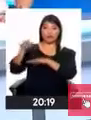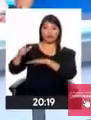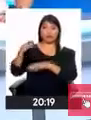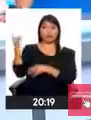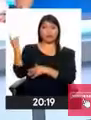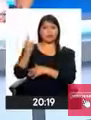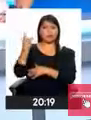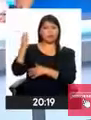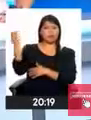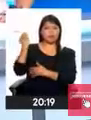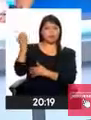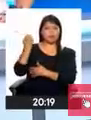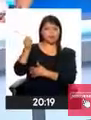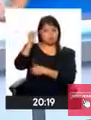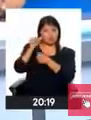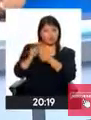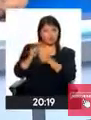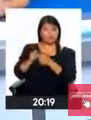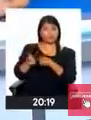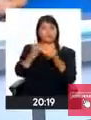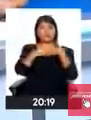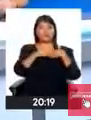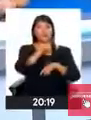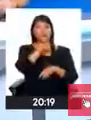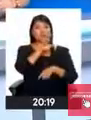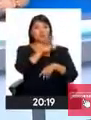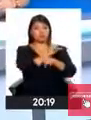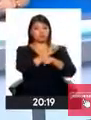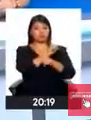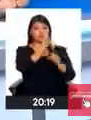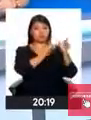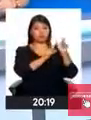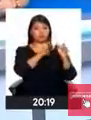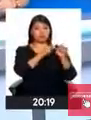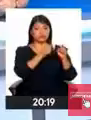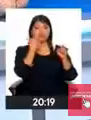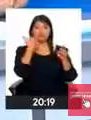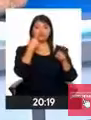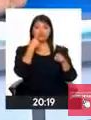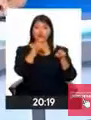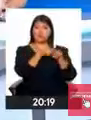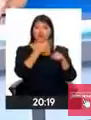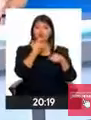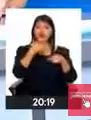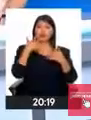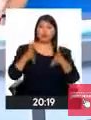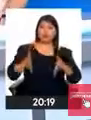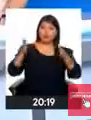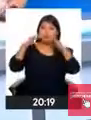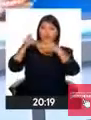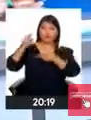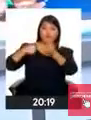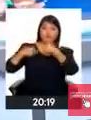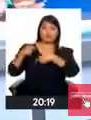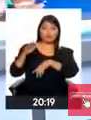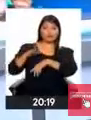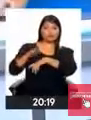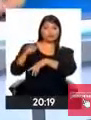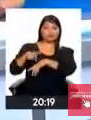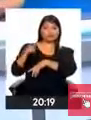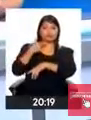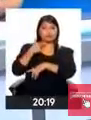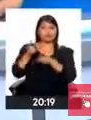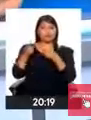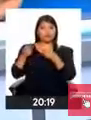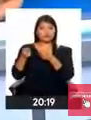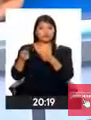emergencia, se lo contábamos hace instantes, ¿no? Luego de la captura de dos extranjeros que buscaban intimidar a un microempresario con un explosivo. Así es, Nicolás, no obstante,